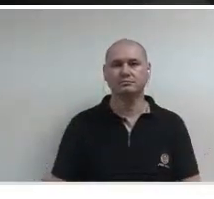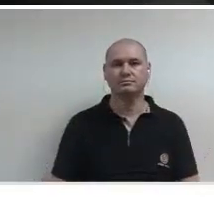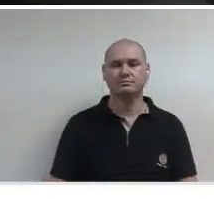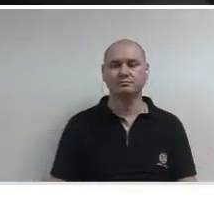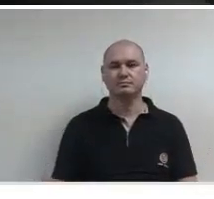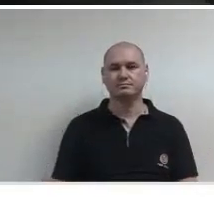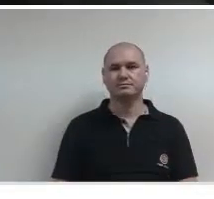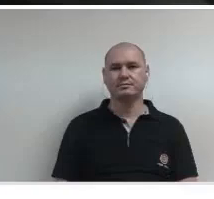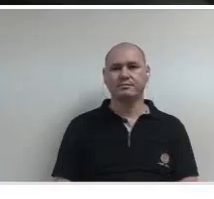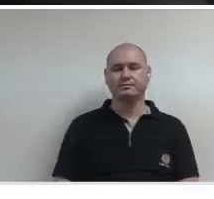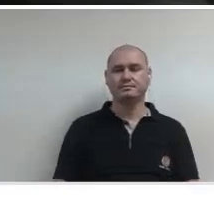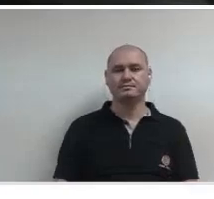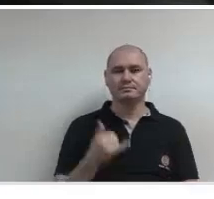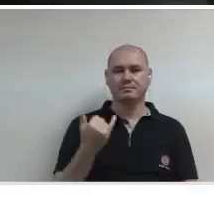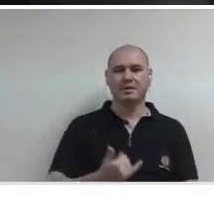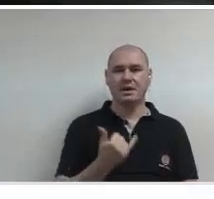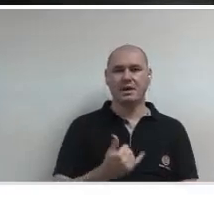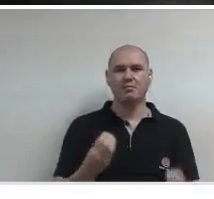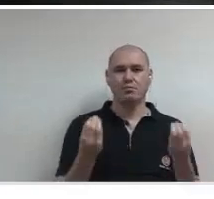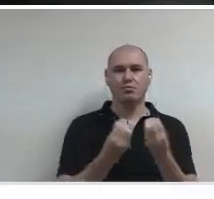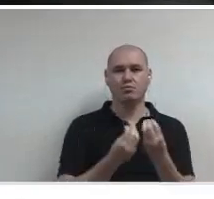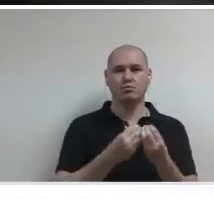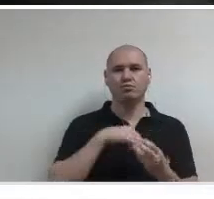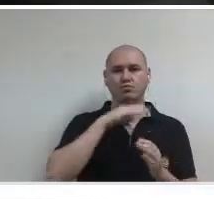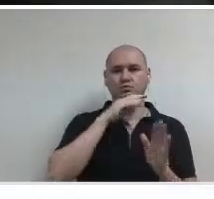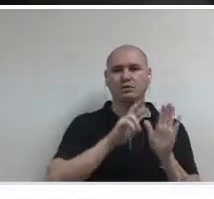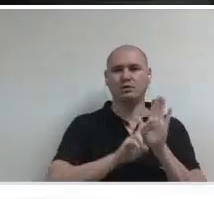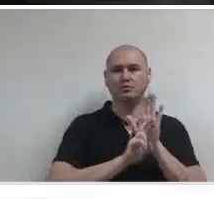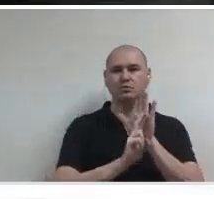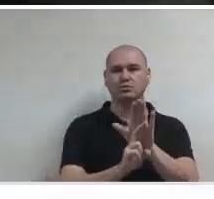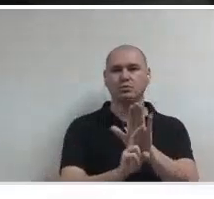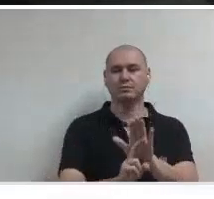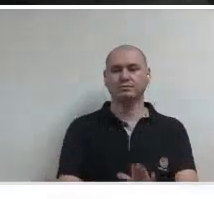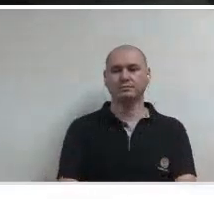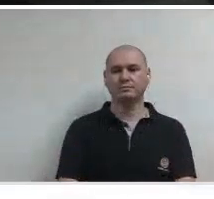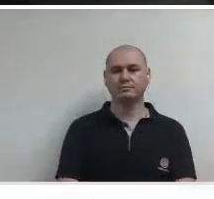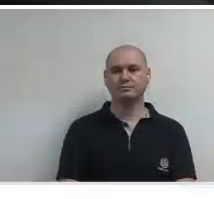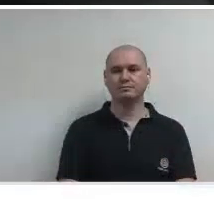selección no ya puedo tener oye por aboco y pe fallo mi ares gua